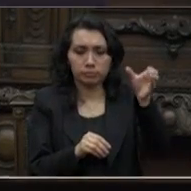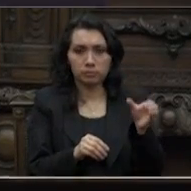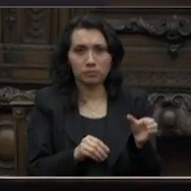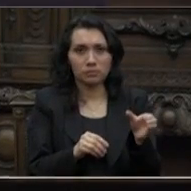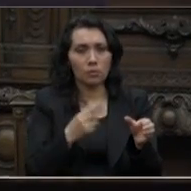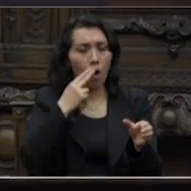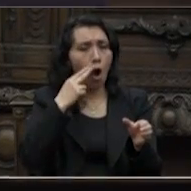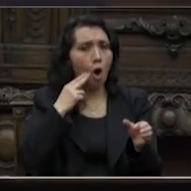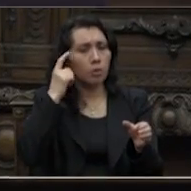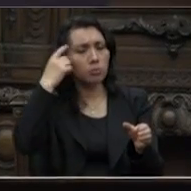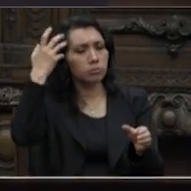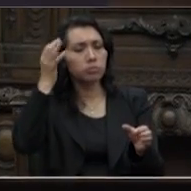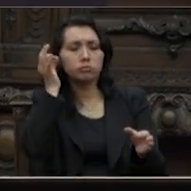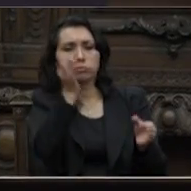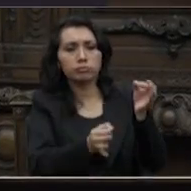masculino.